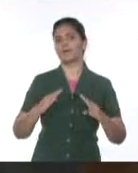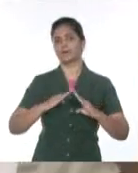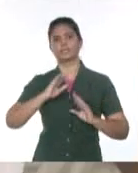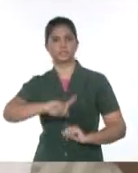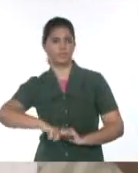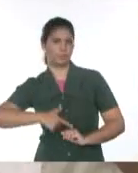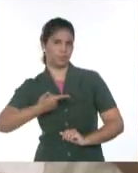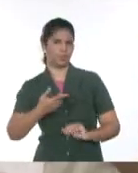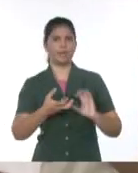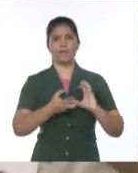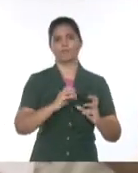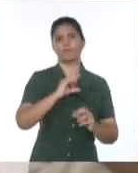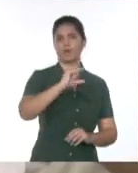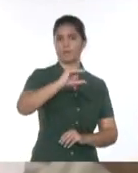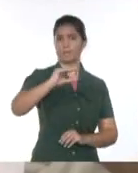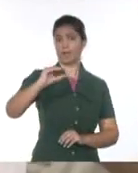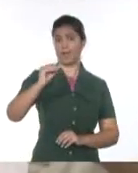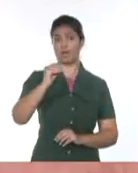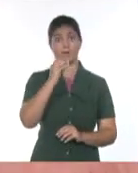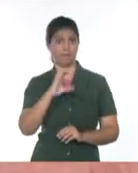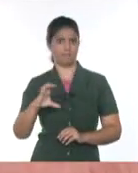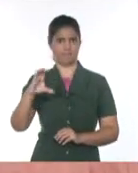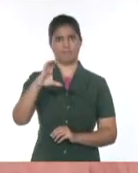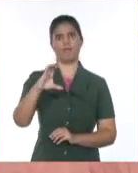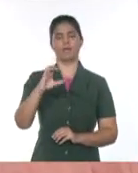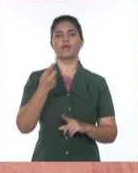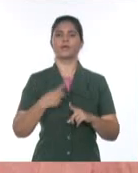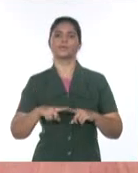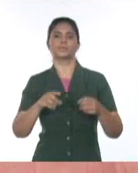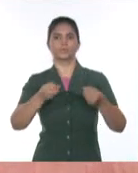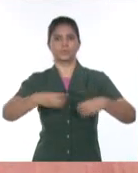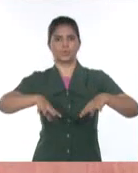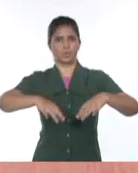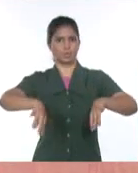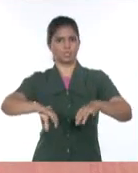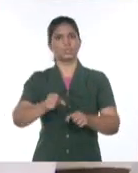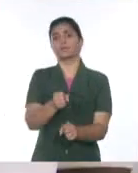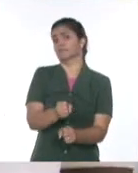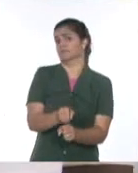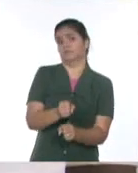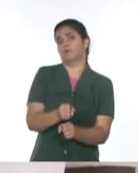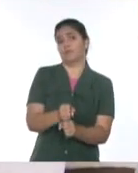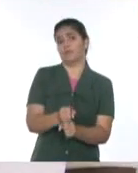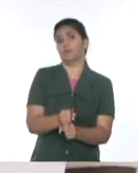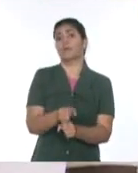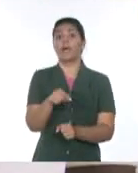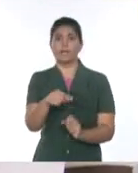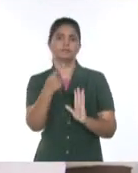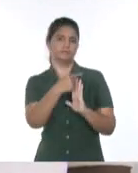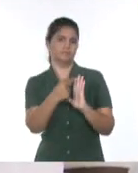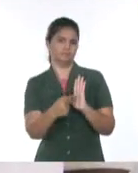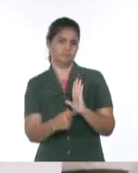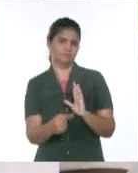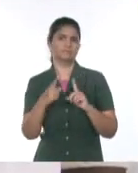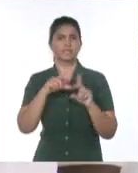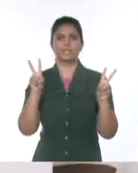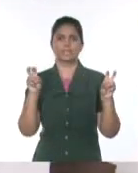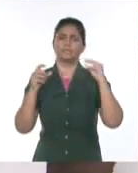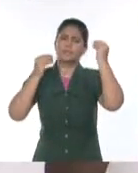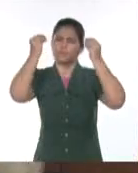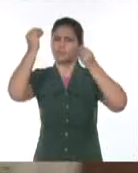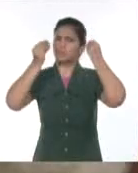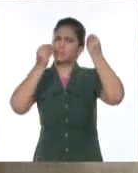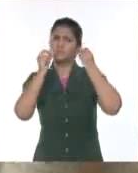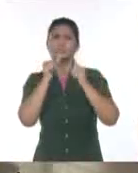que incluya mejoras salariales, las condiciones de trabajo y sus beneficios fueron algunos de los temas abordados